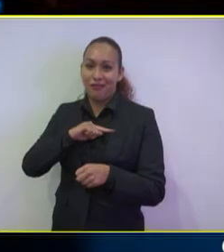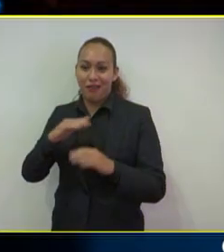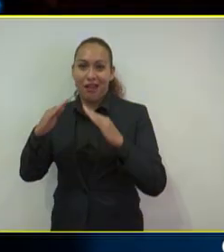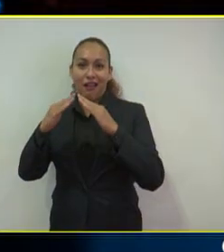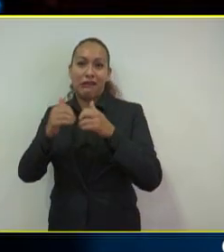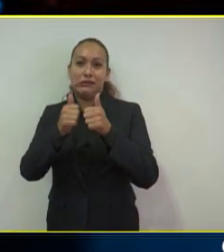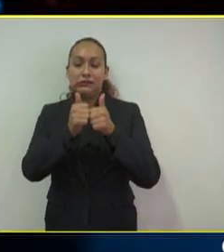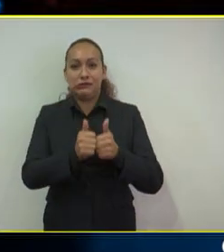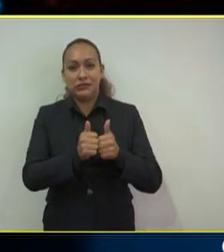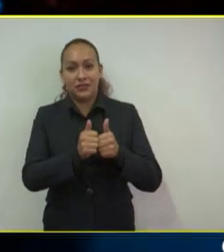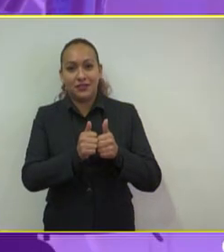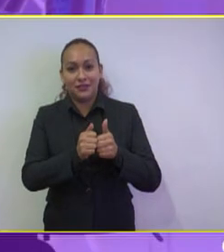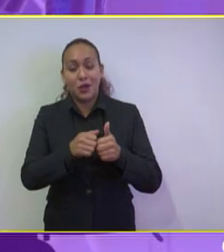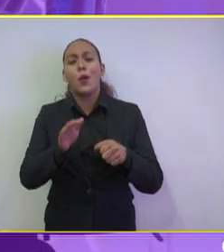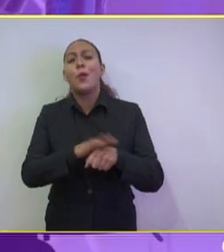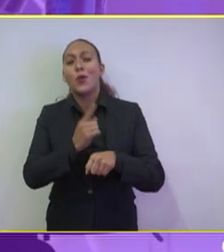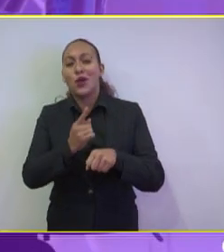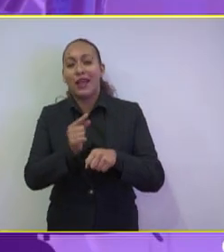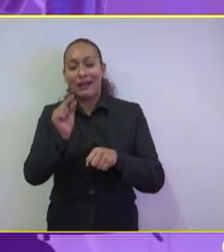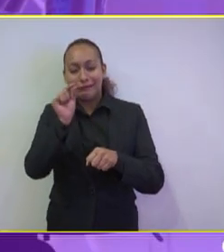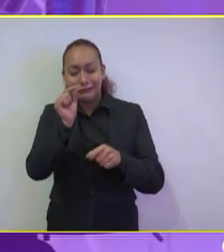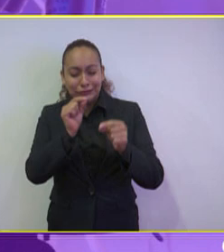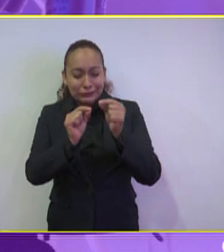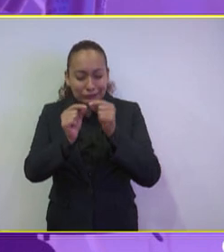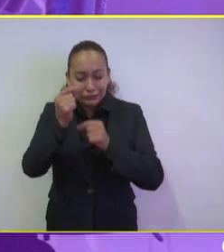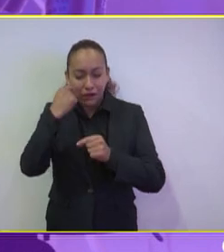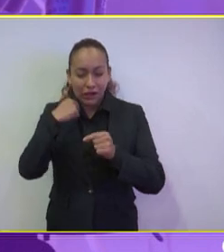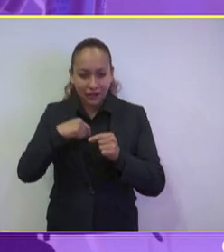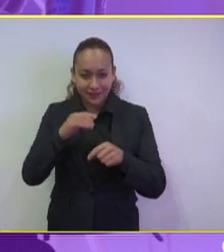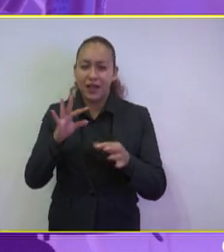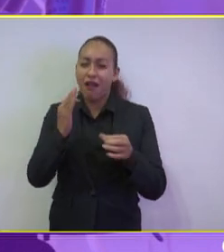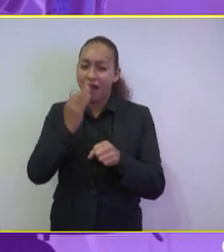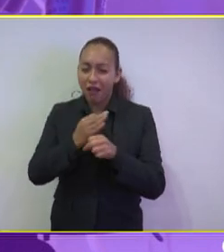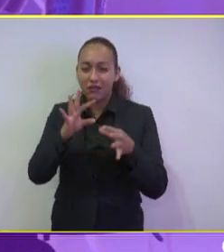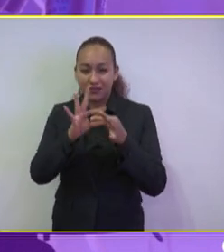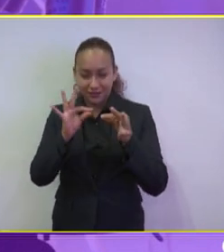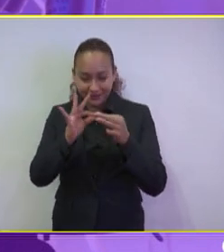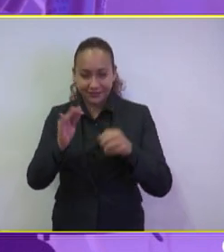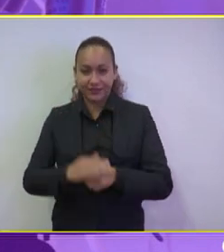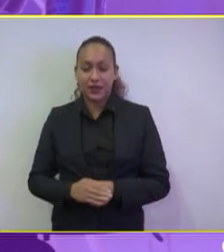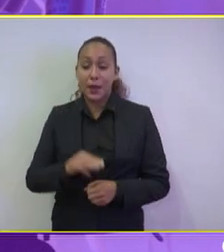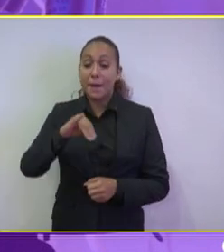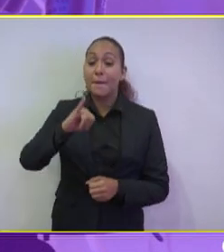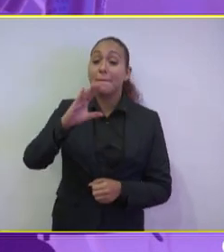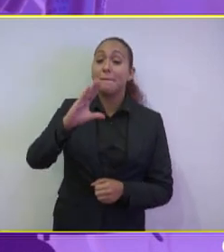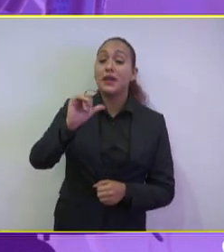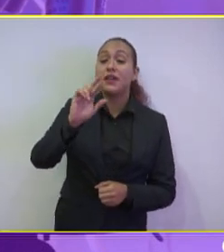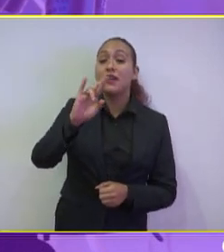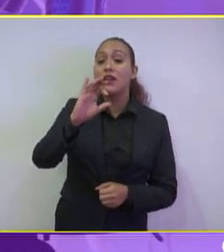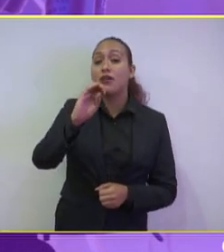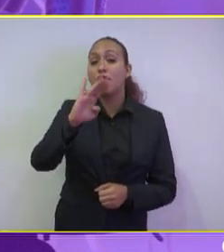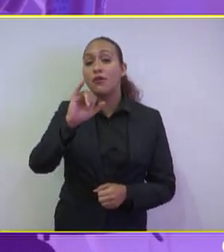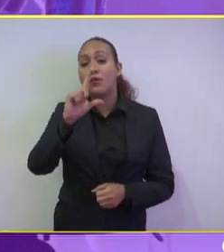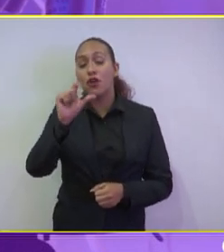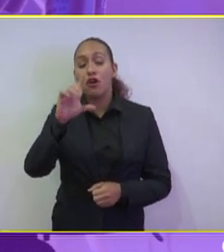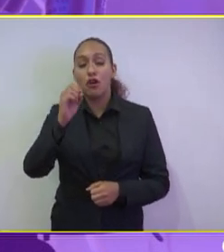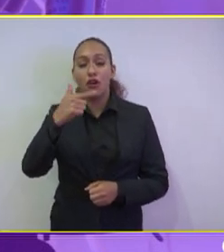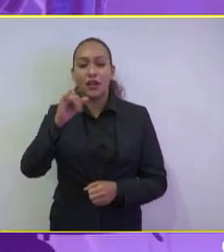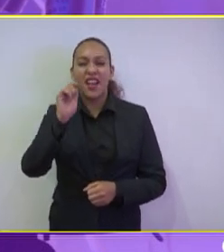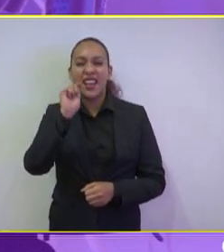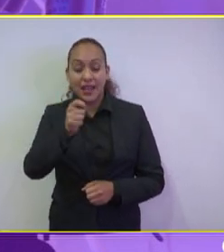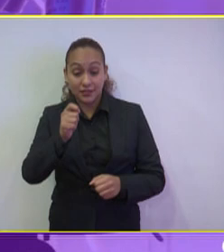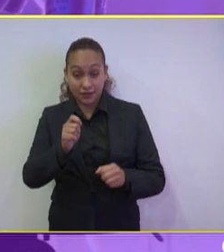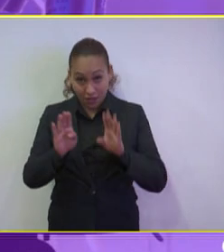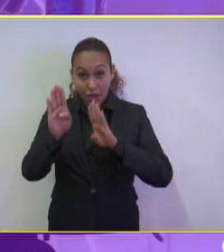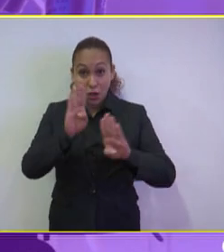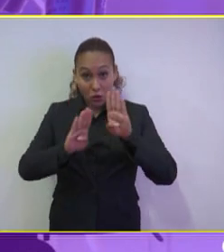Bueno, para aquellos que no sepan qué es la microbiología, les daría una breve definición. La microbiología es aquella ciencia y rama de la